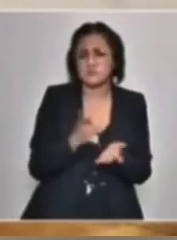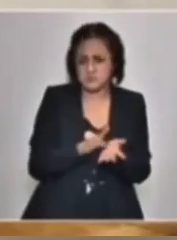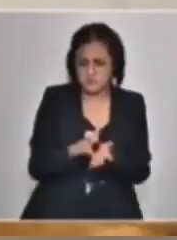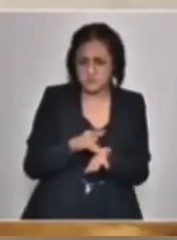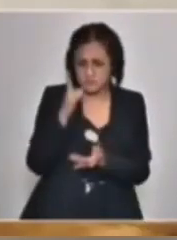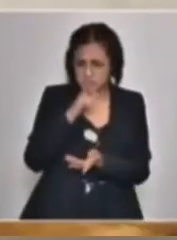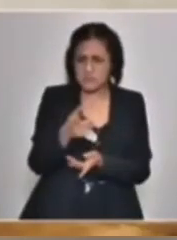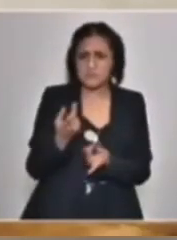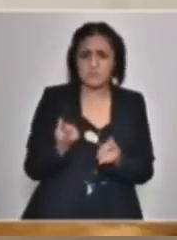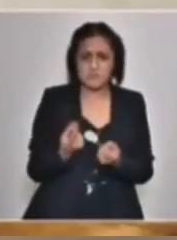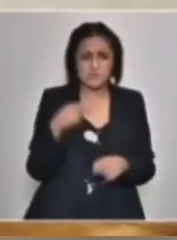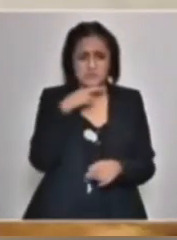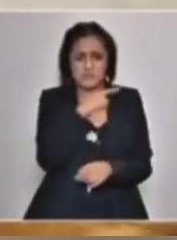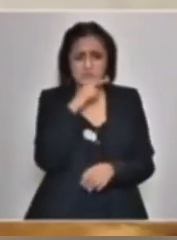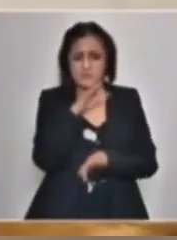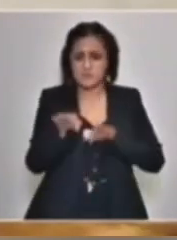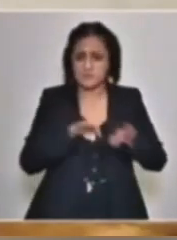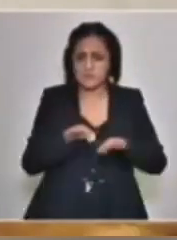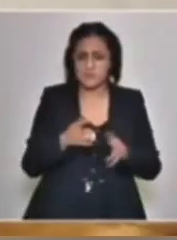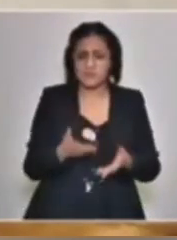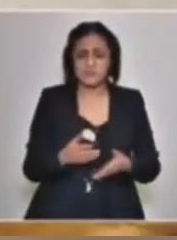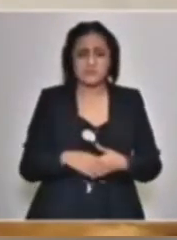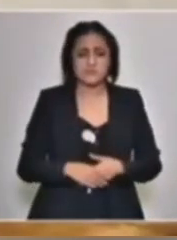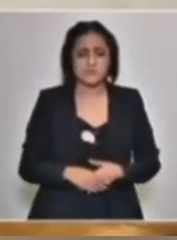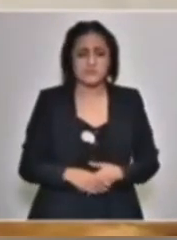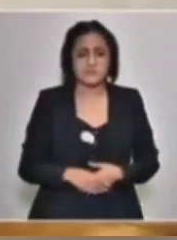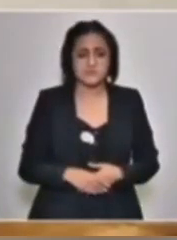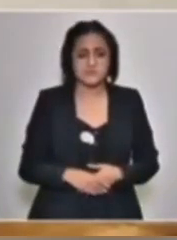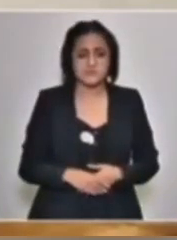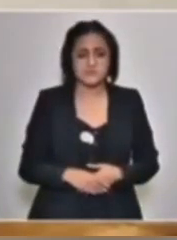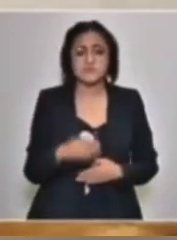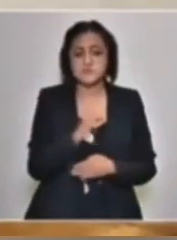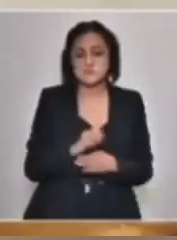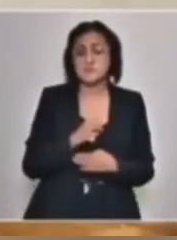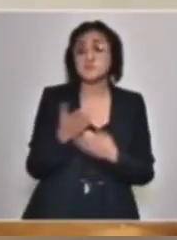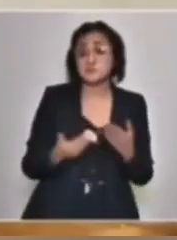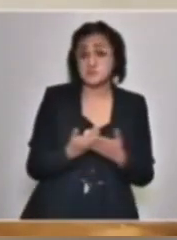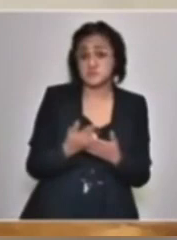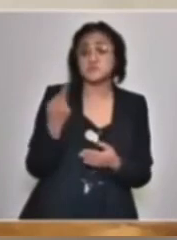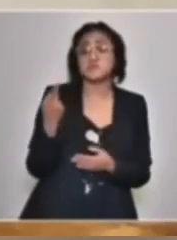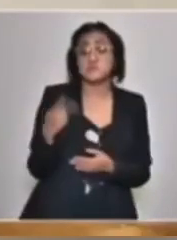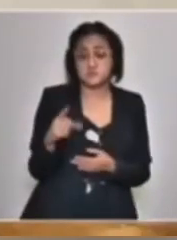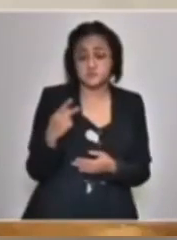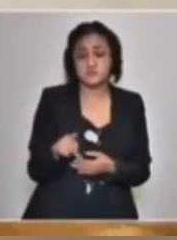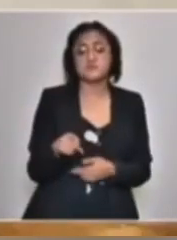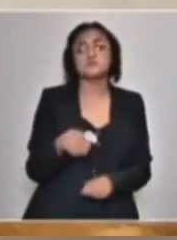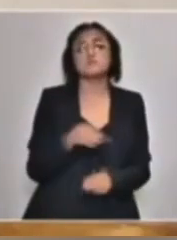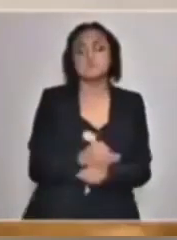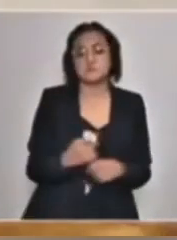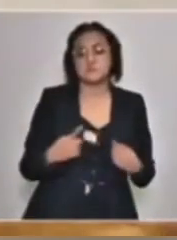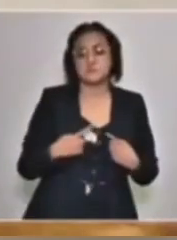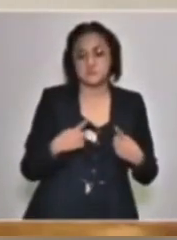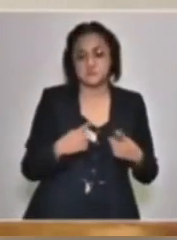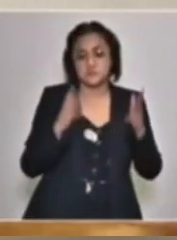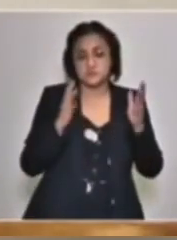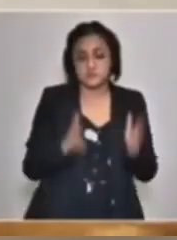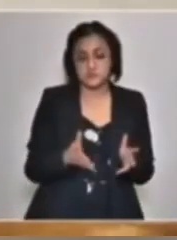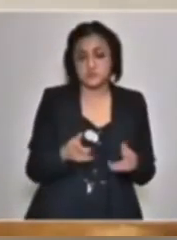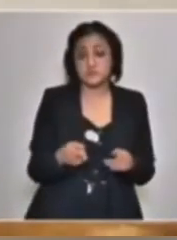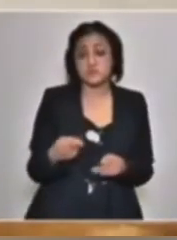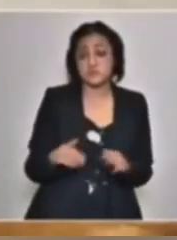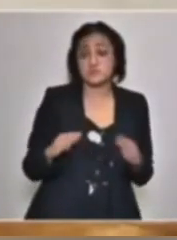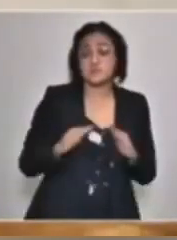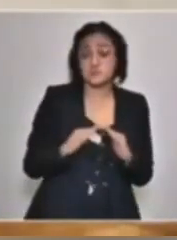la obra lo que no quede pendiente. Entonces les pido a ustedes que podamos entregar esas